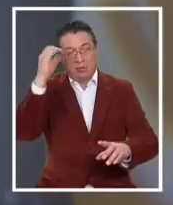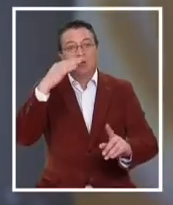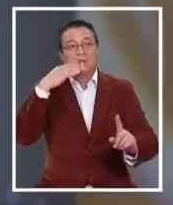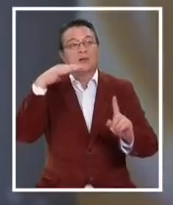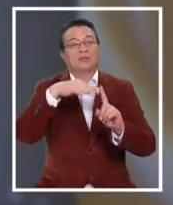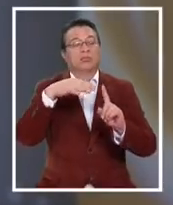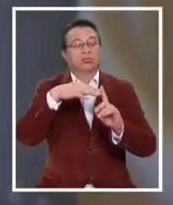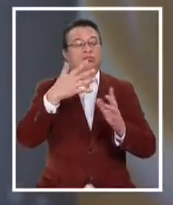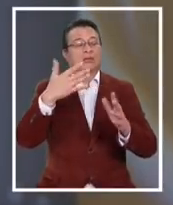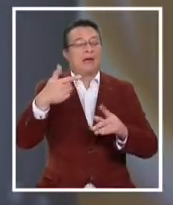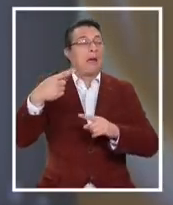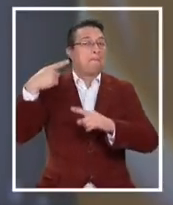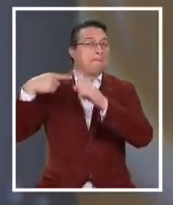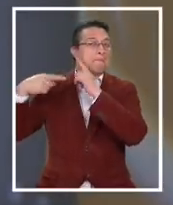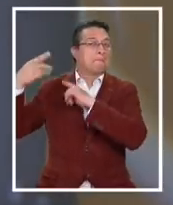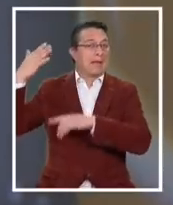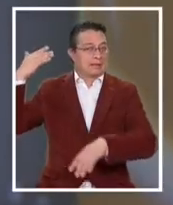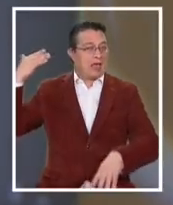del pasado. Sin duda.